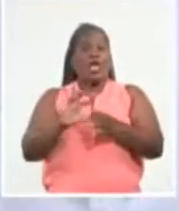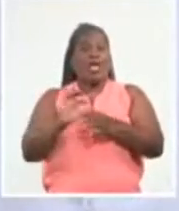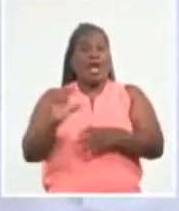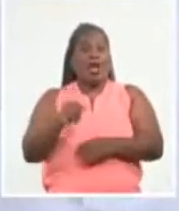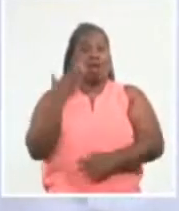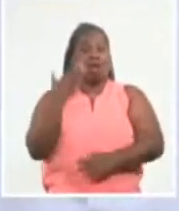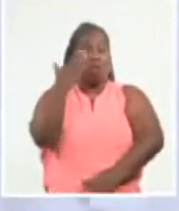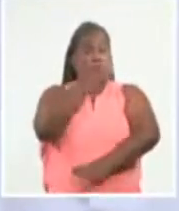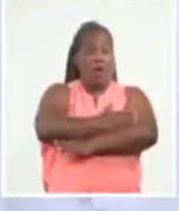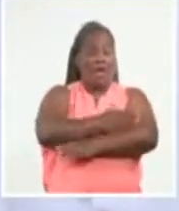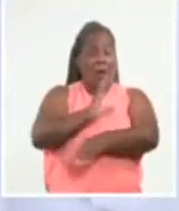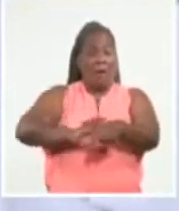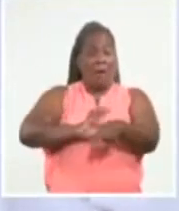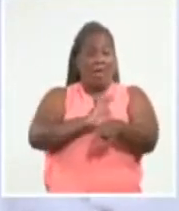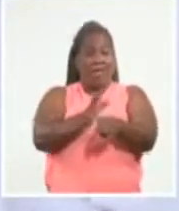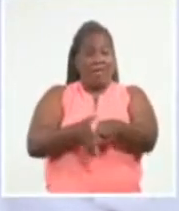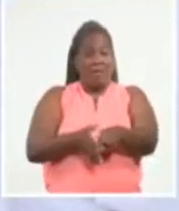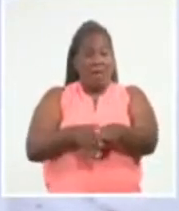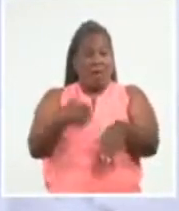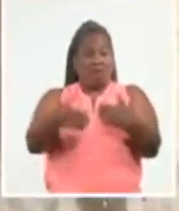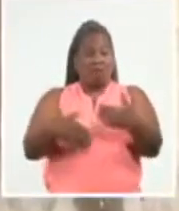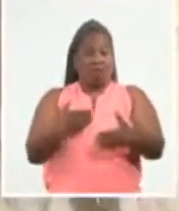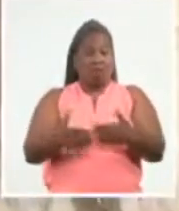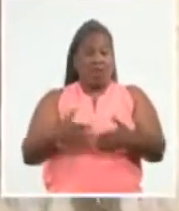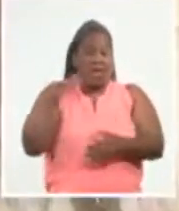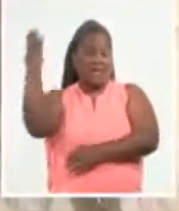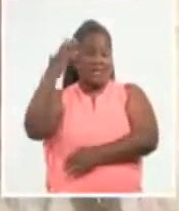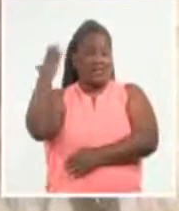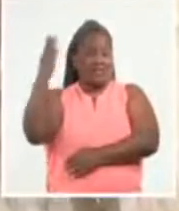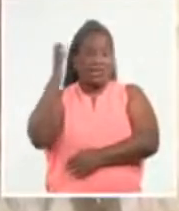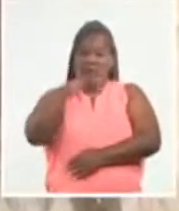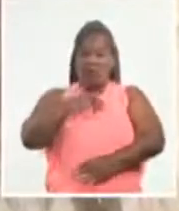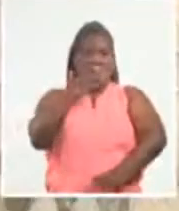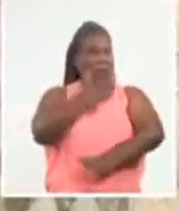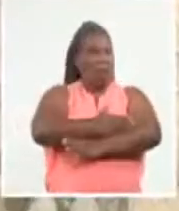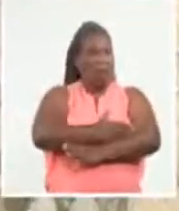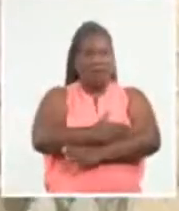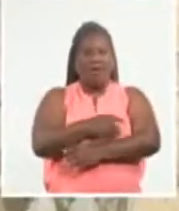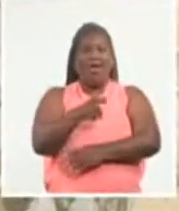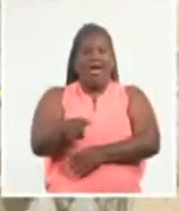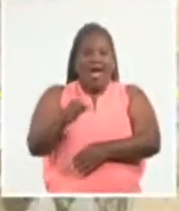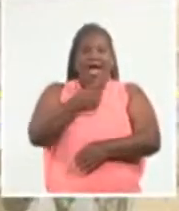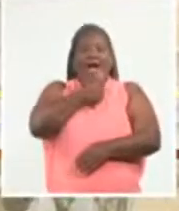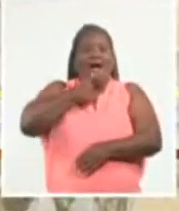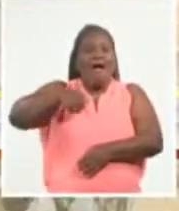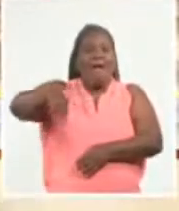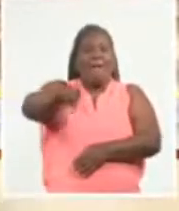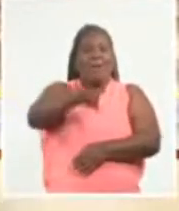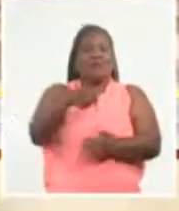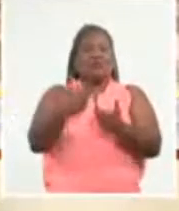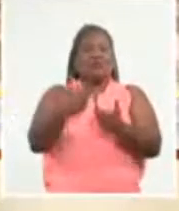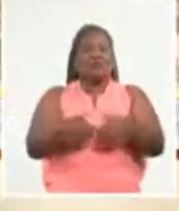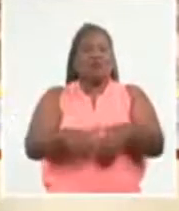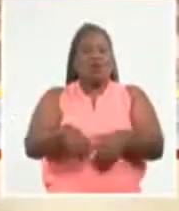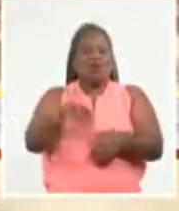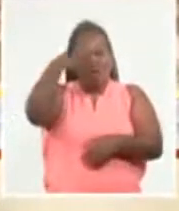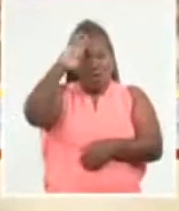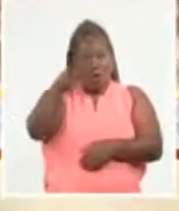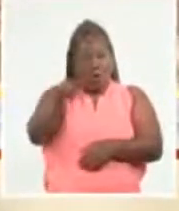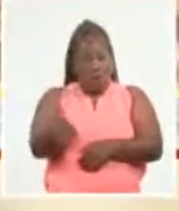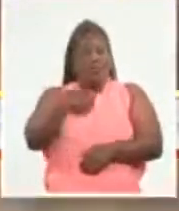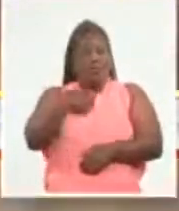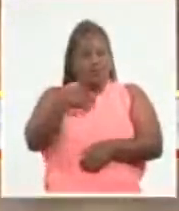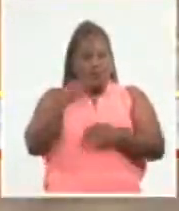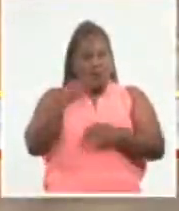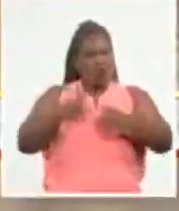bloqueos, pandemias, adversidades climatológicas, no fueron obstáculos para que los apicultores cubanos en el 2021 implantaran varios